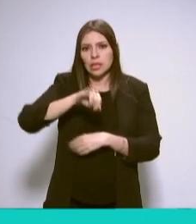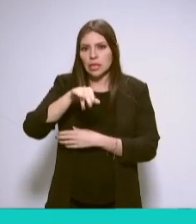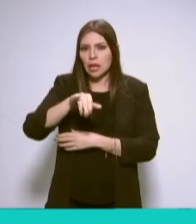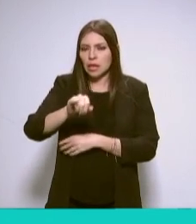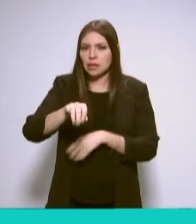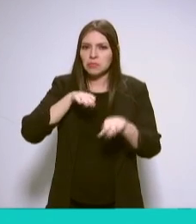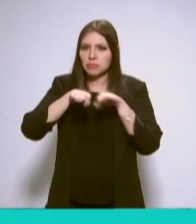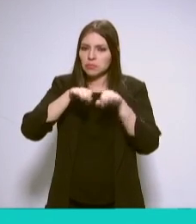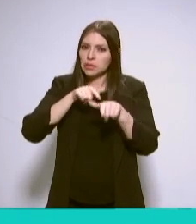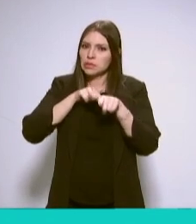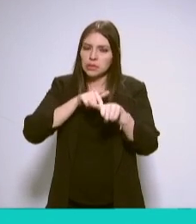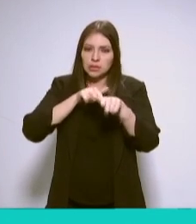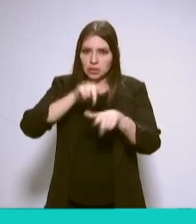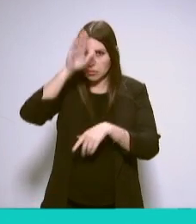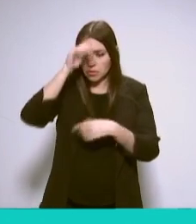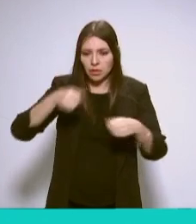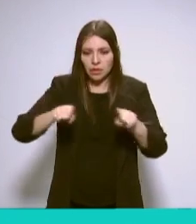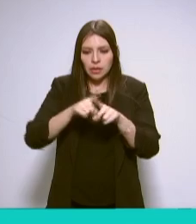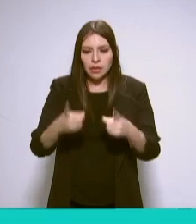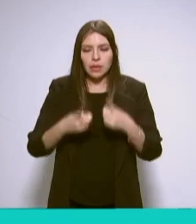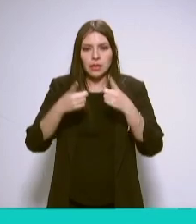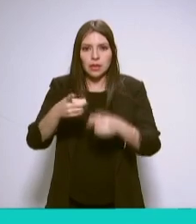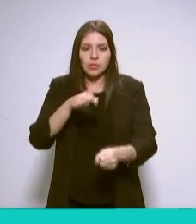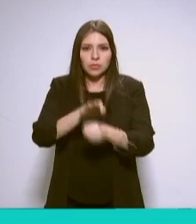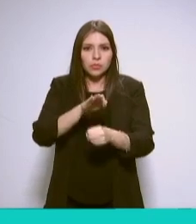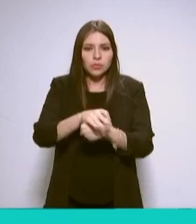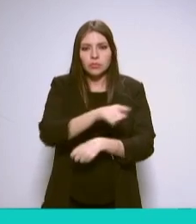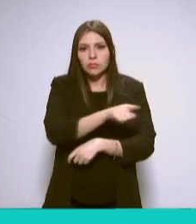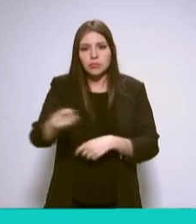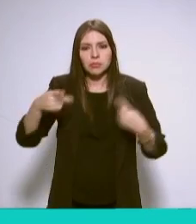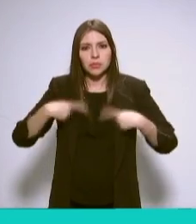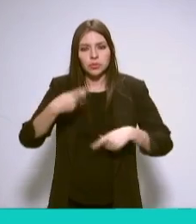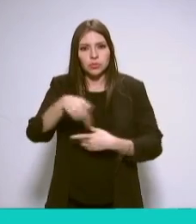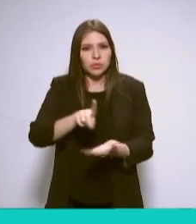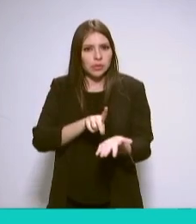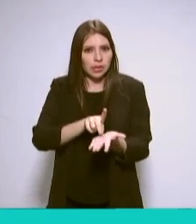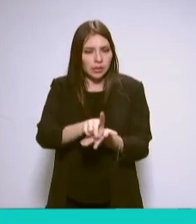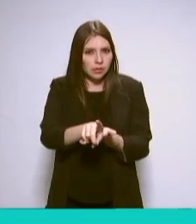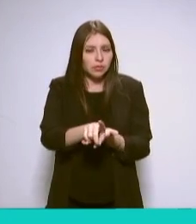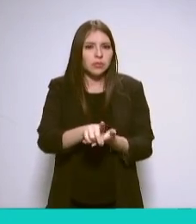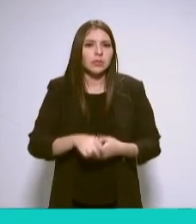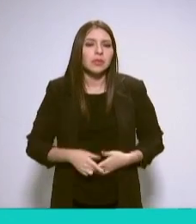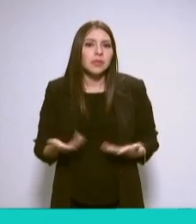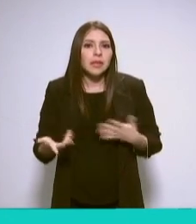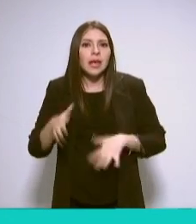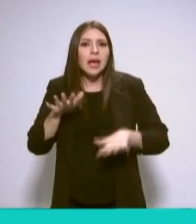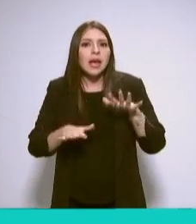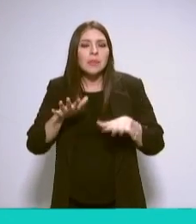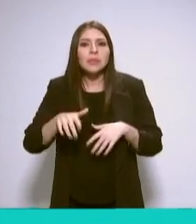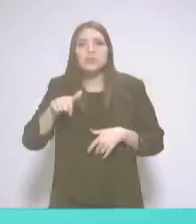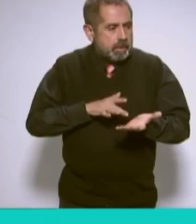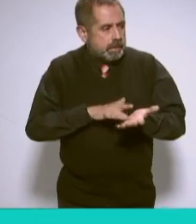bajo, obviamente, las limitaciones y las condiciones que den las circunstancias, que, como sabemos, son cambiantes y seguirán